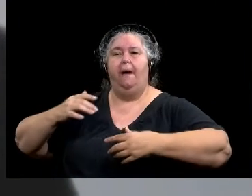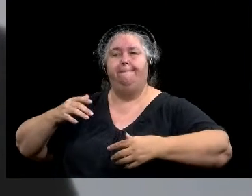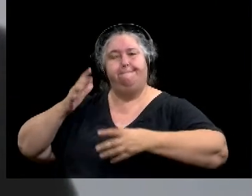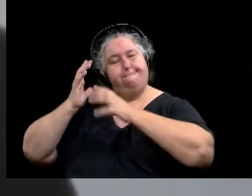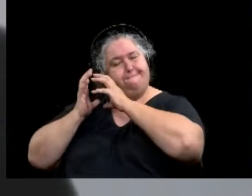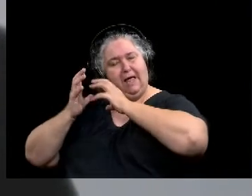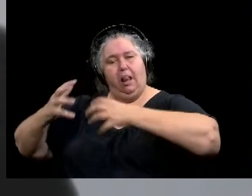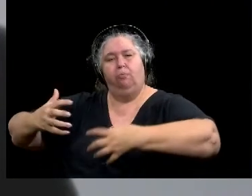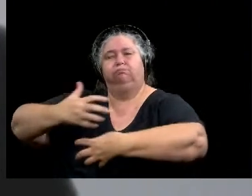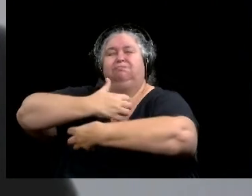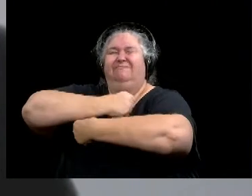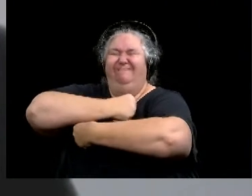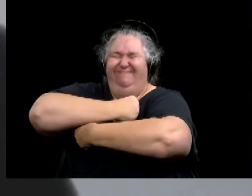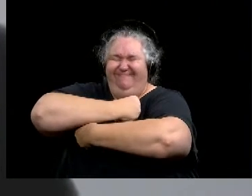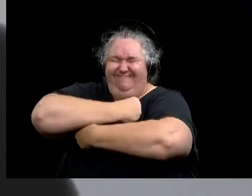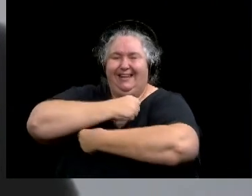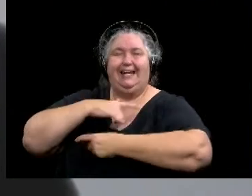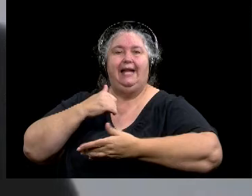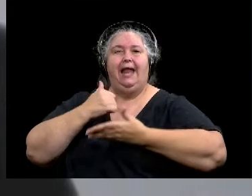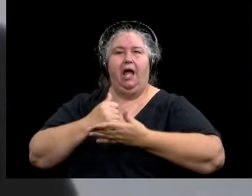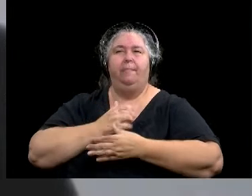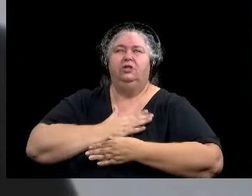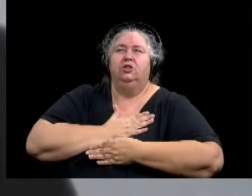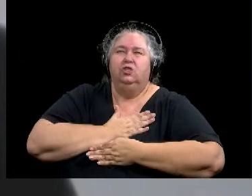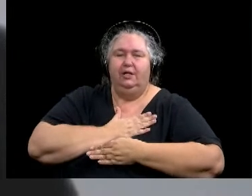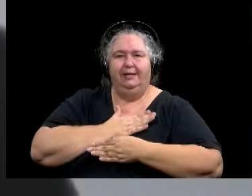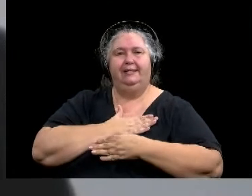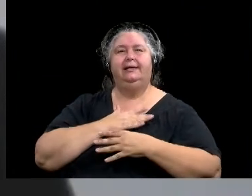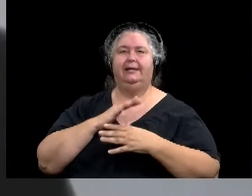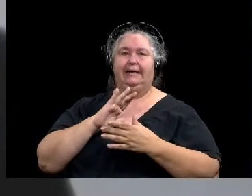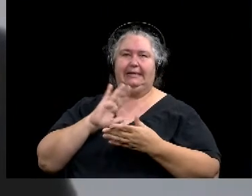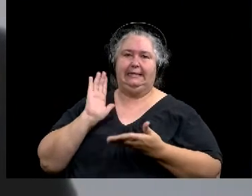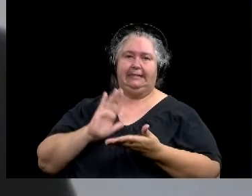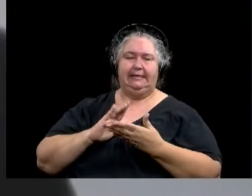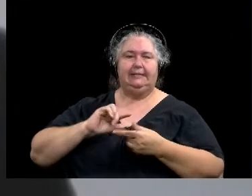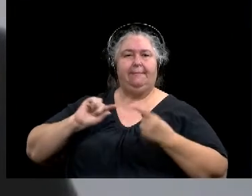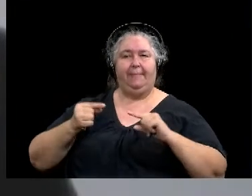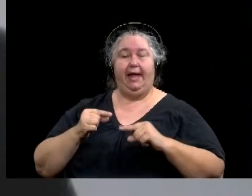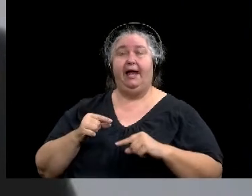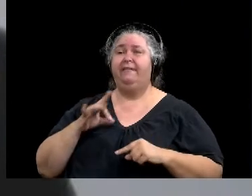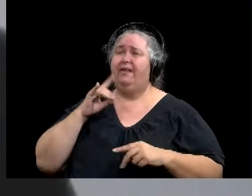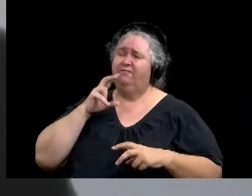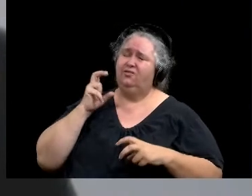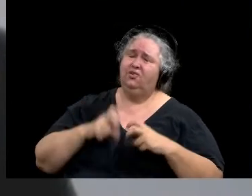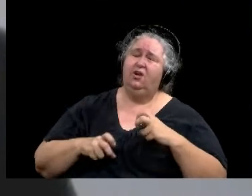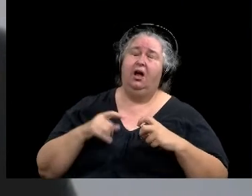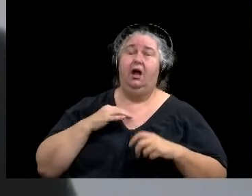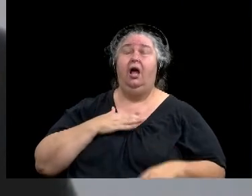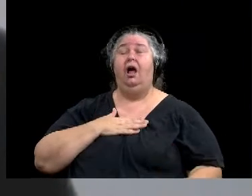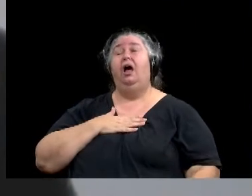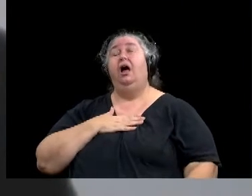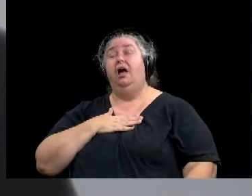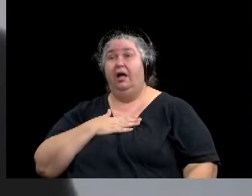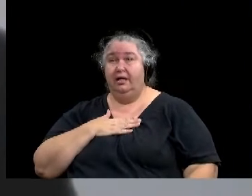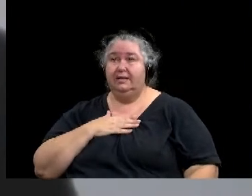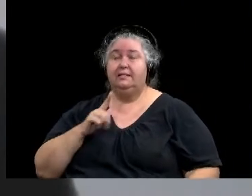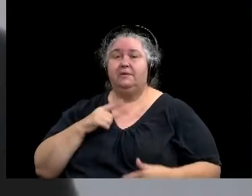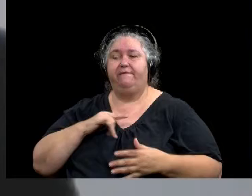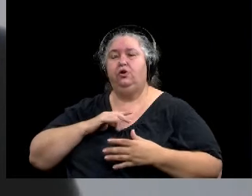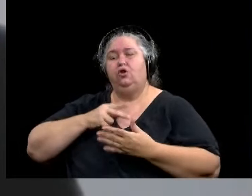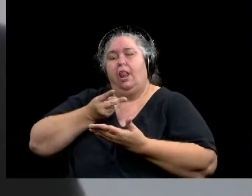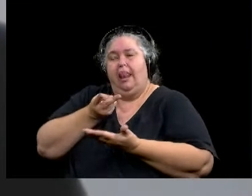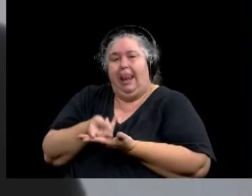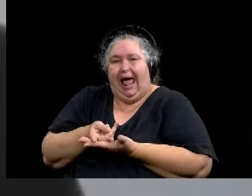si tiene mucha tos pueden agarrar una almohada y abrazarla muy bien fuerte se le alivia los síntomas los síntomas de la tos